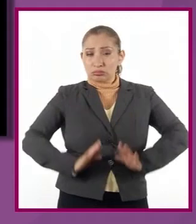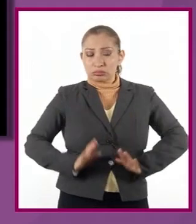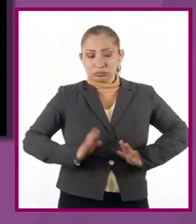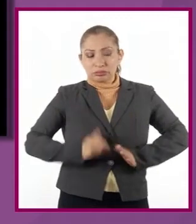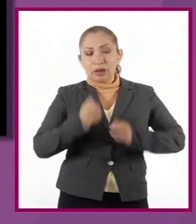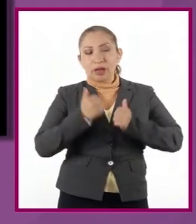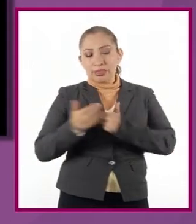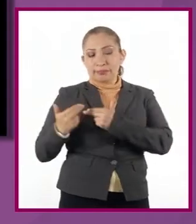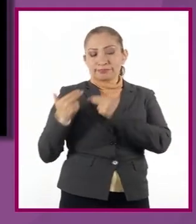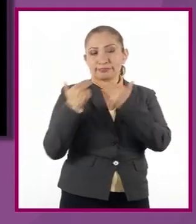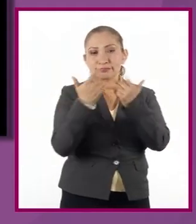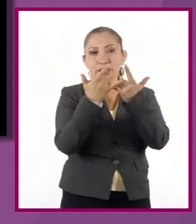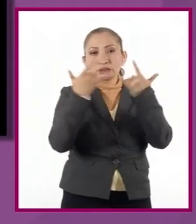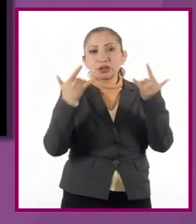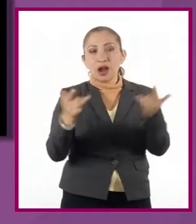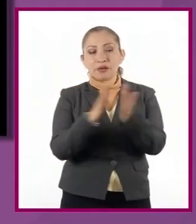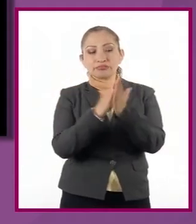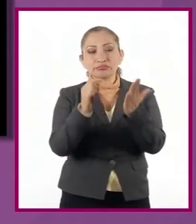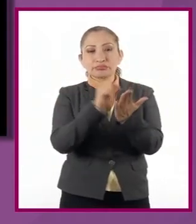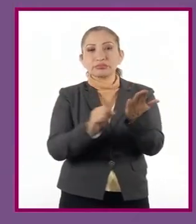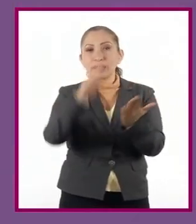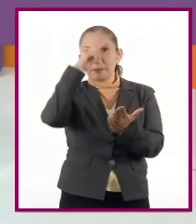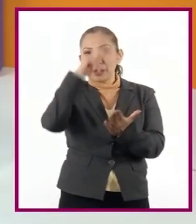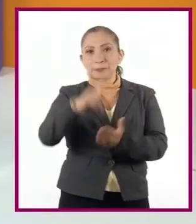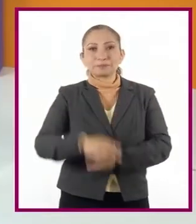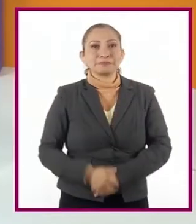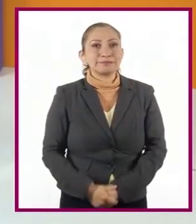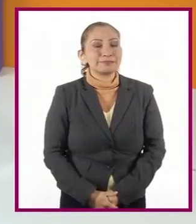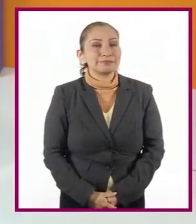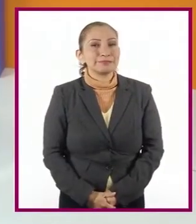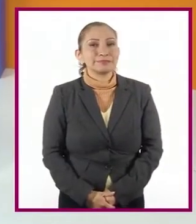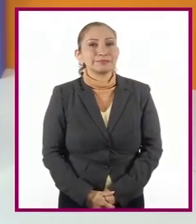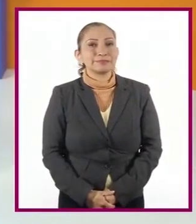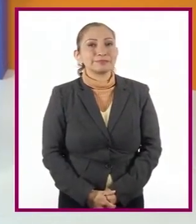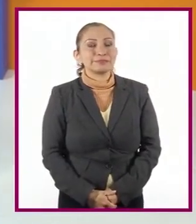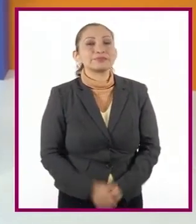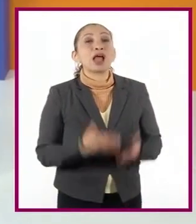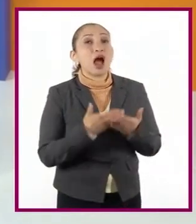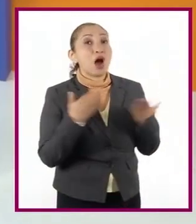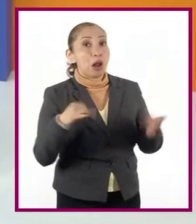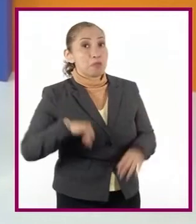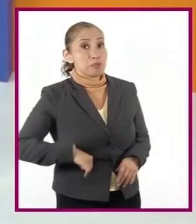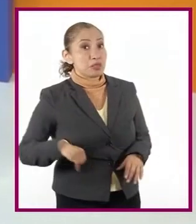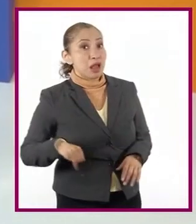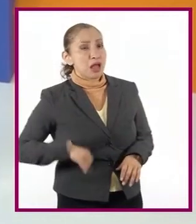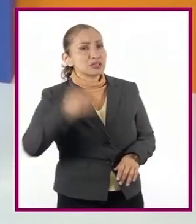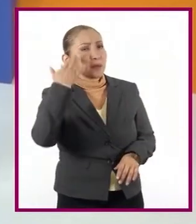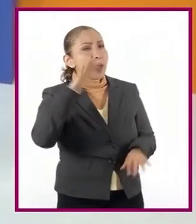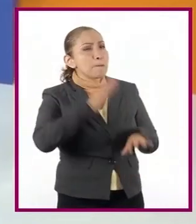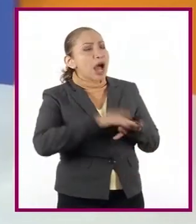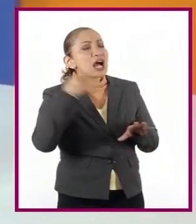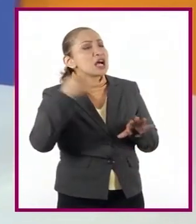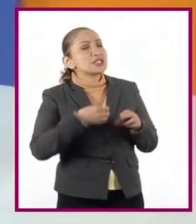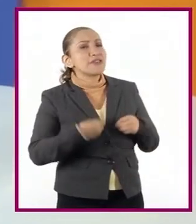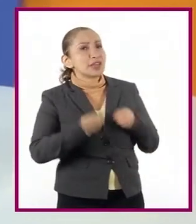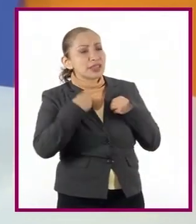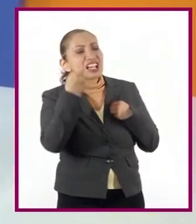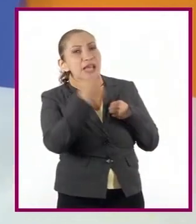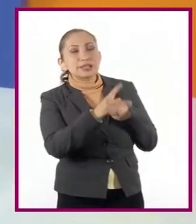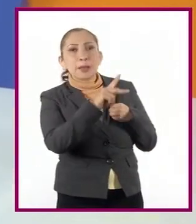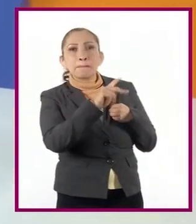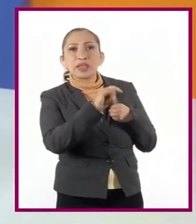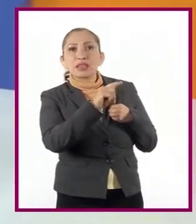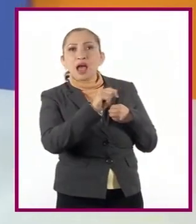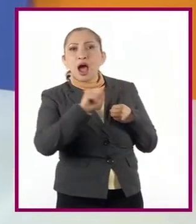como legado en la historia de la literatura mexicana. Ahora me interesa saber mucho más sobre la vida y obra de